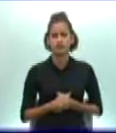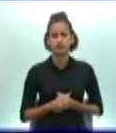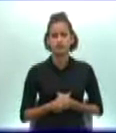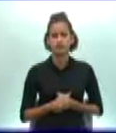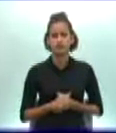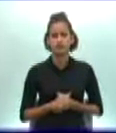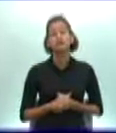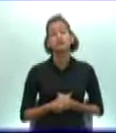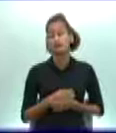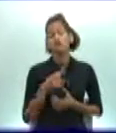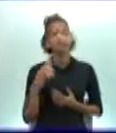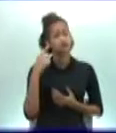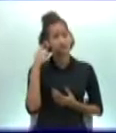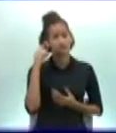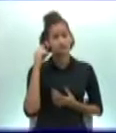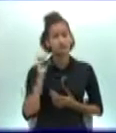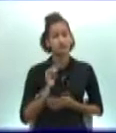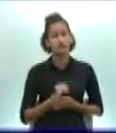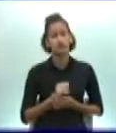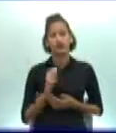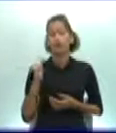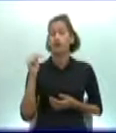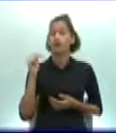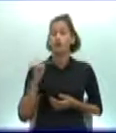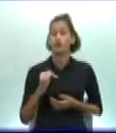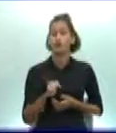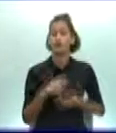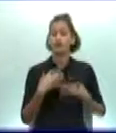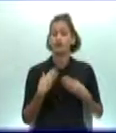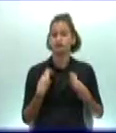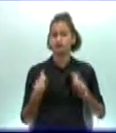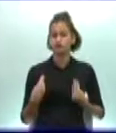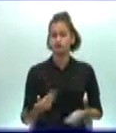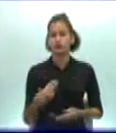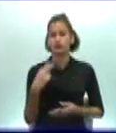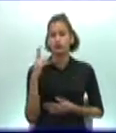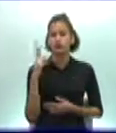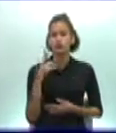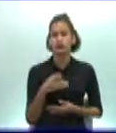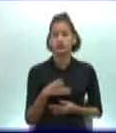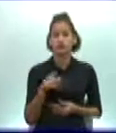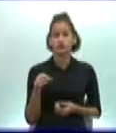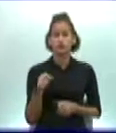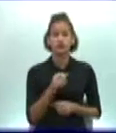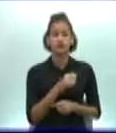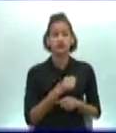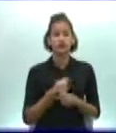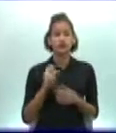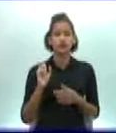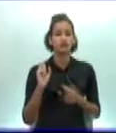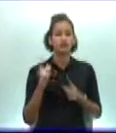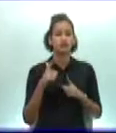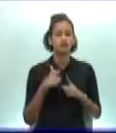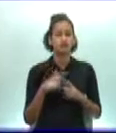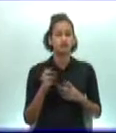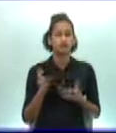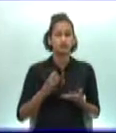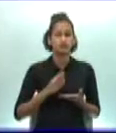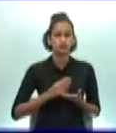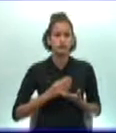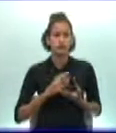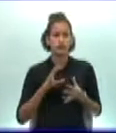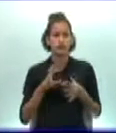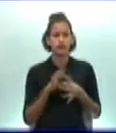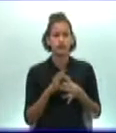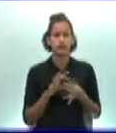Pues claro, hoy les ofreceremos orientaciones para que utilizando el libro de texto Geografía de Cuba sexto